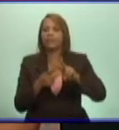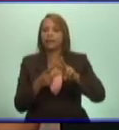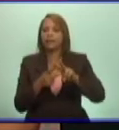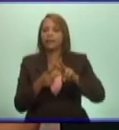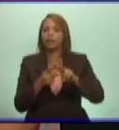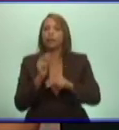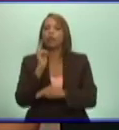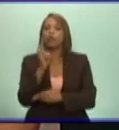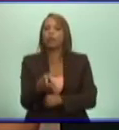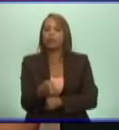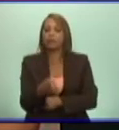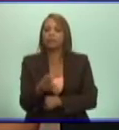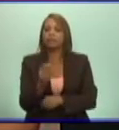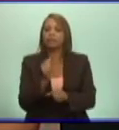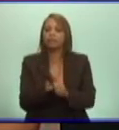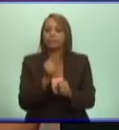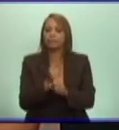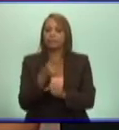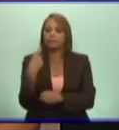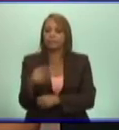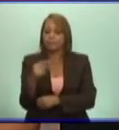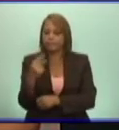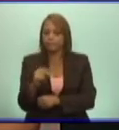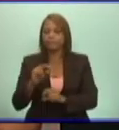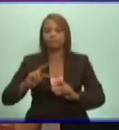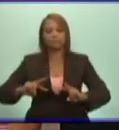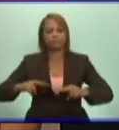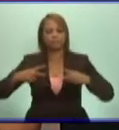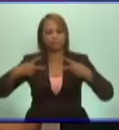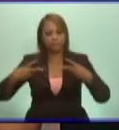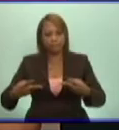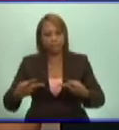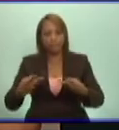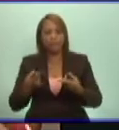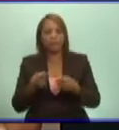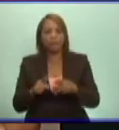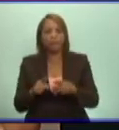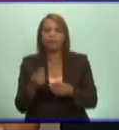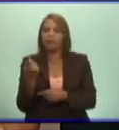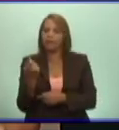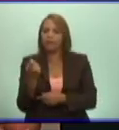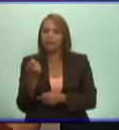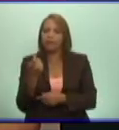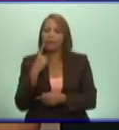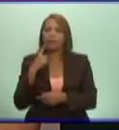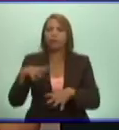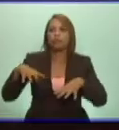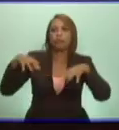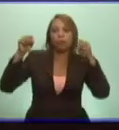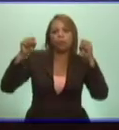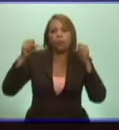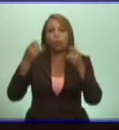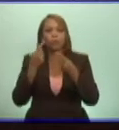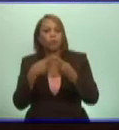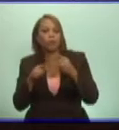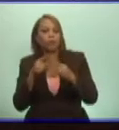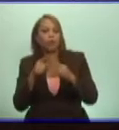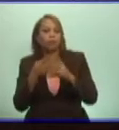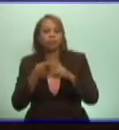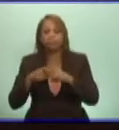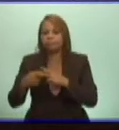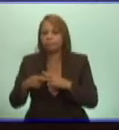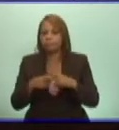la orientación de este trabajo práctico nuevamente para los lugares donde el fluido eléctrico o algún nivel de